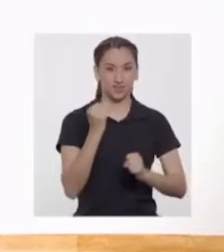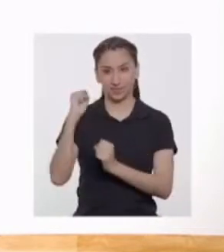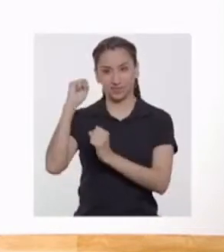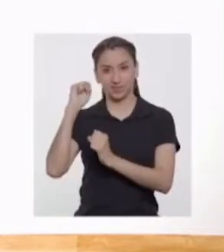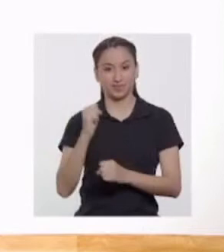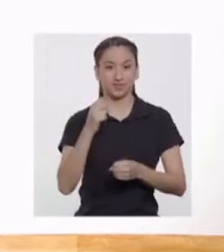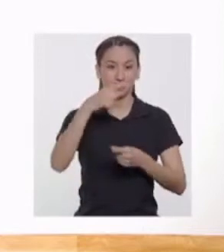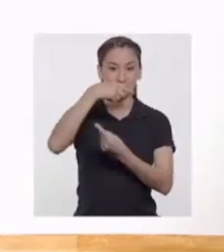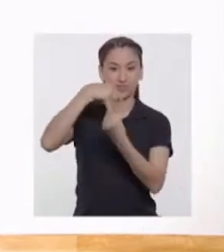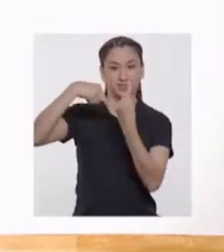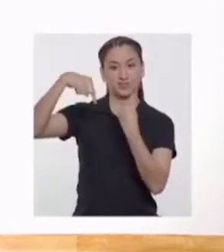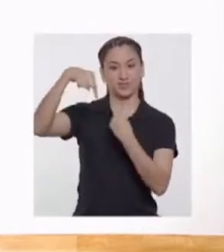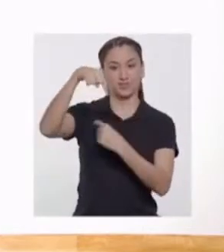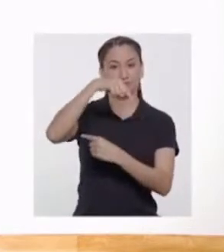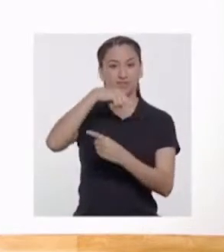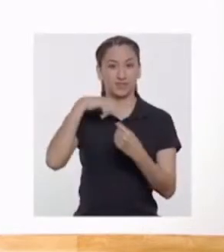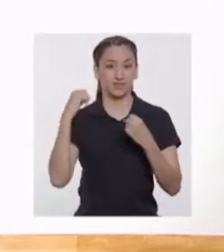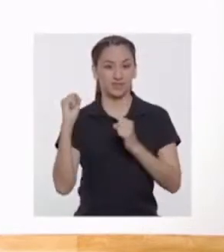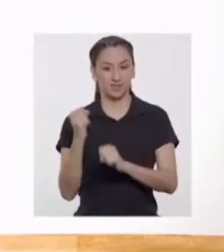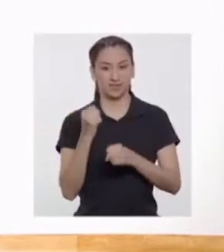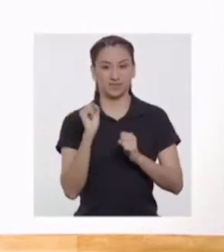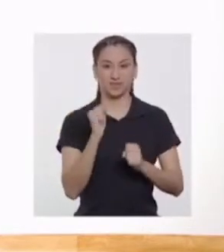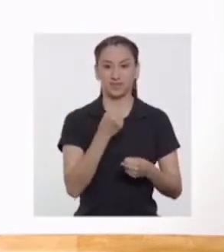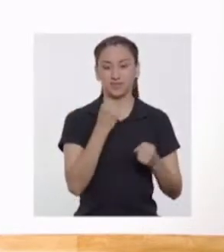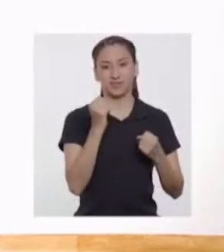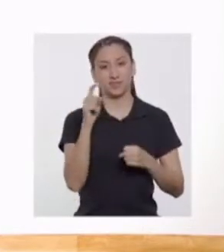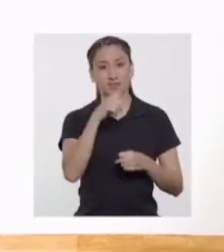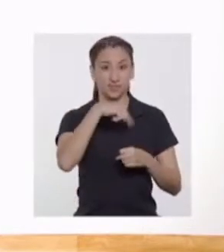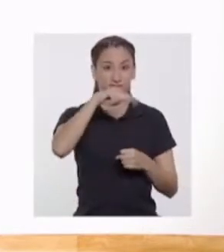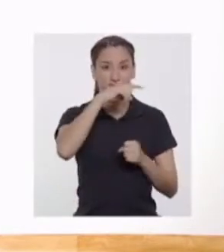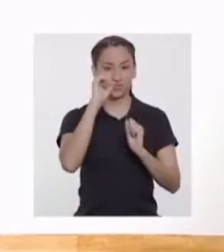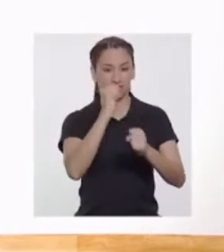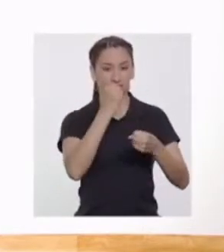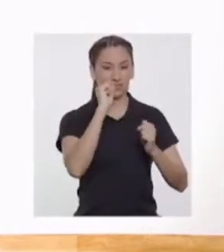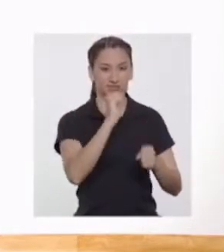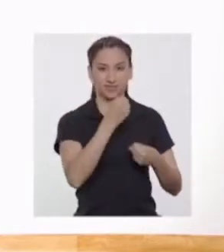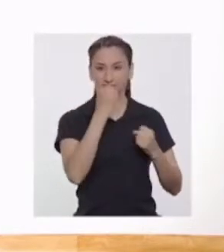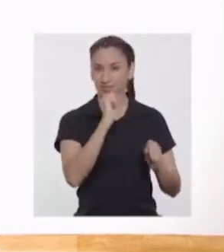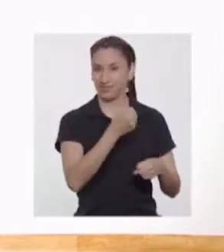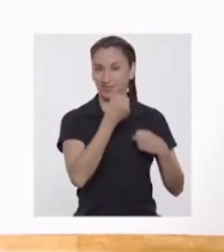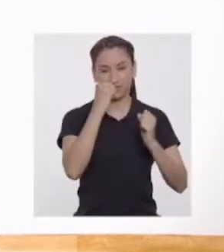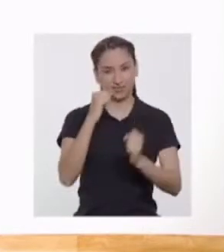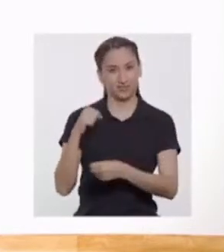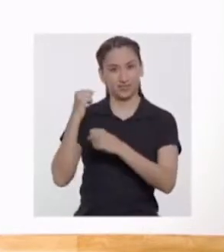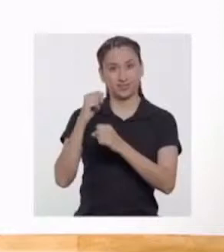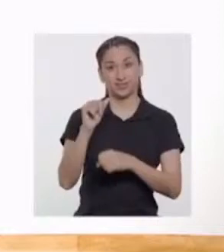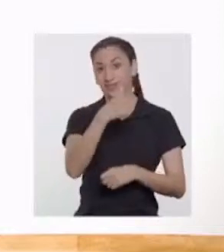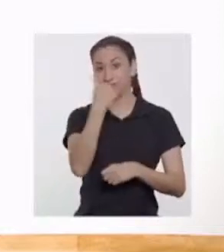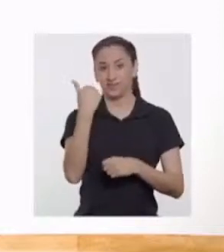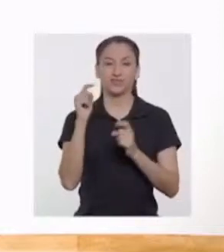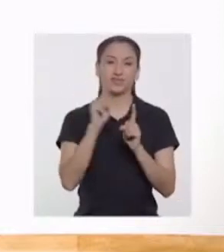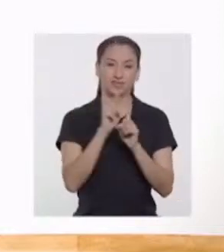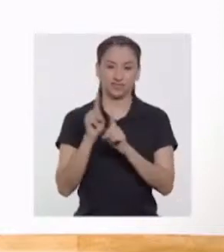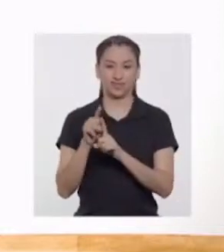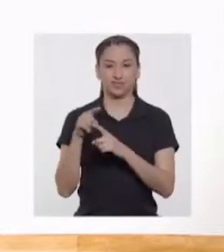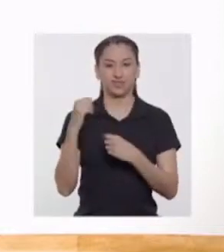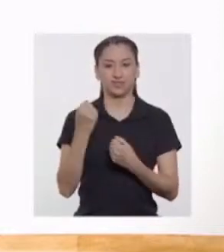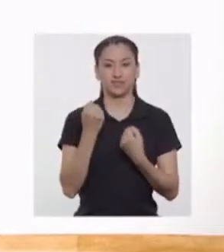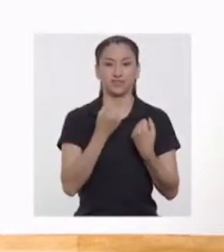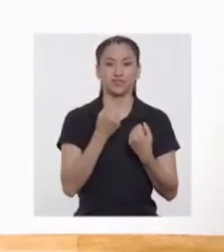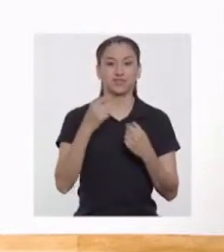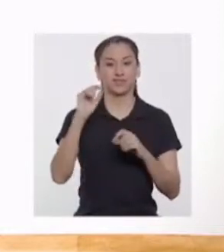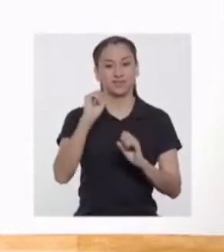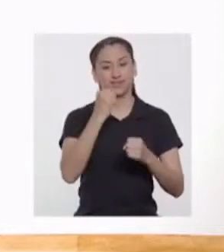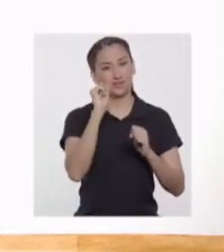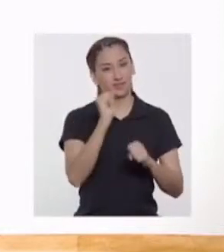Le damos una vuelta. Eso. Hacia el otro lado. ¡Muy bien! Hacia el otro lado también.